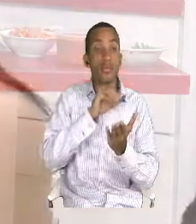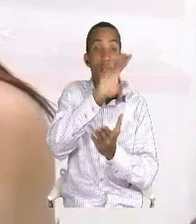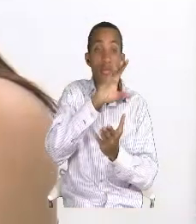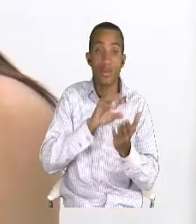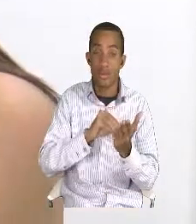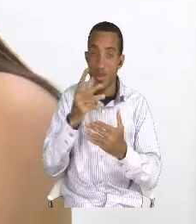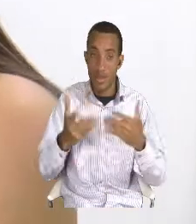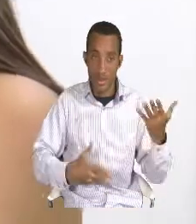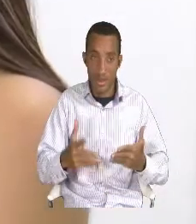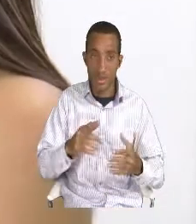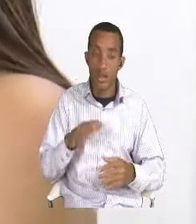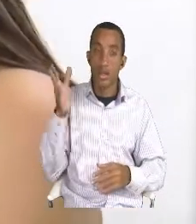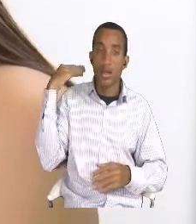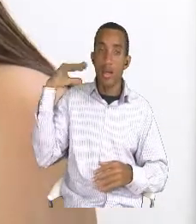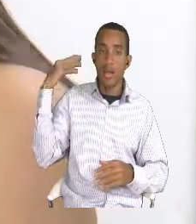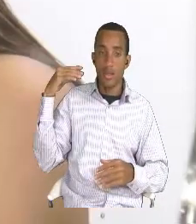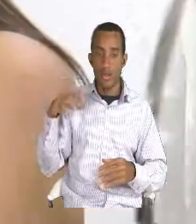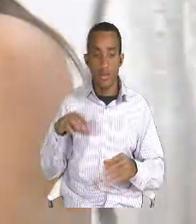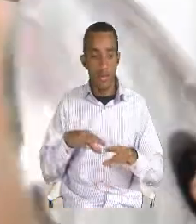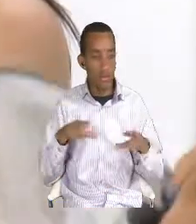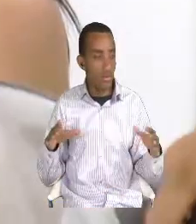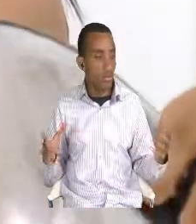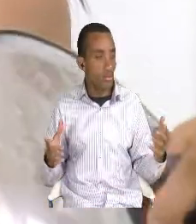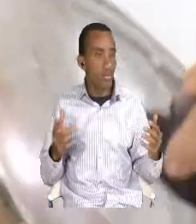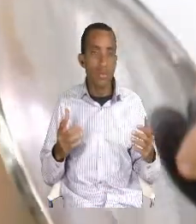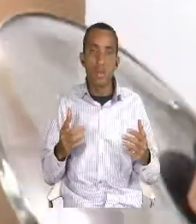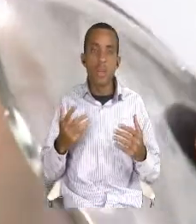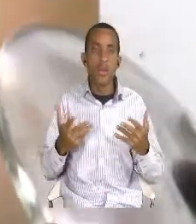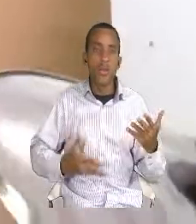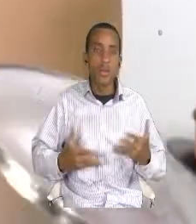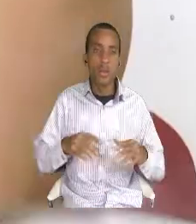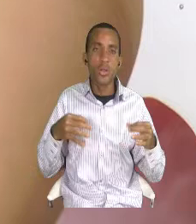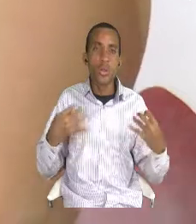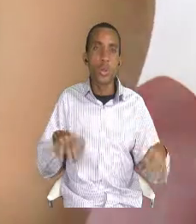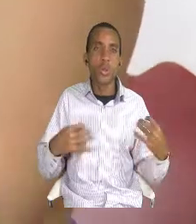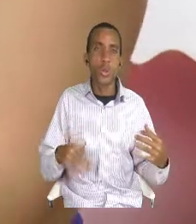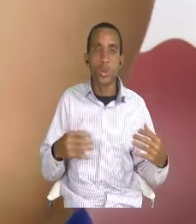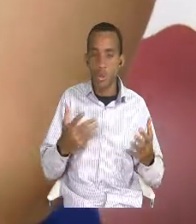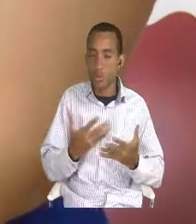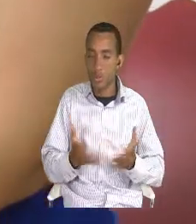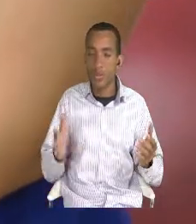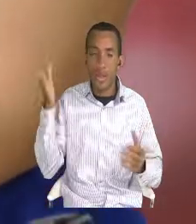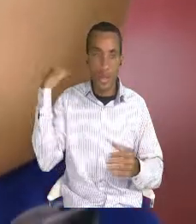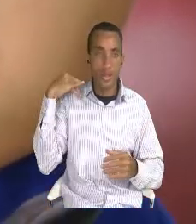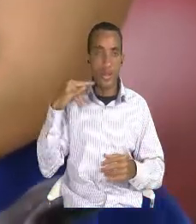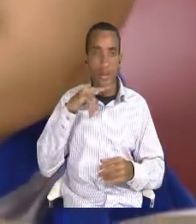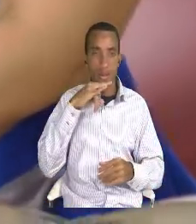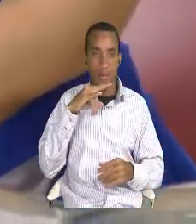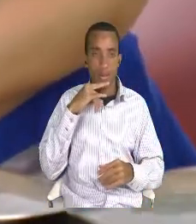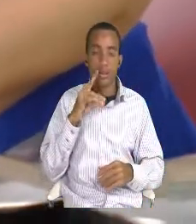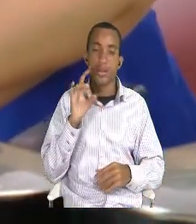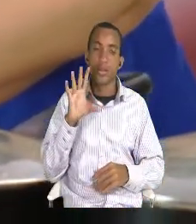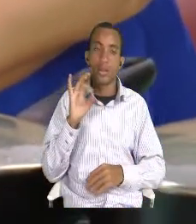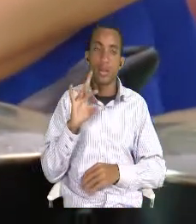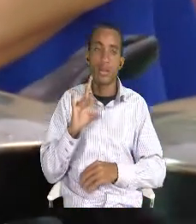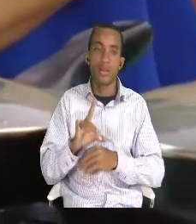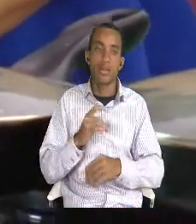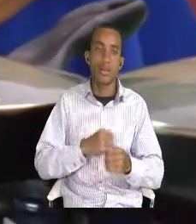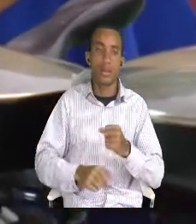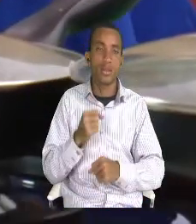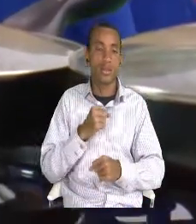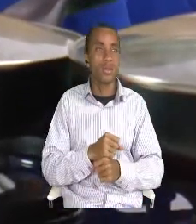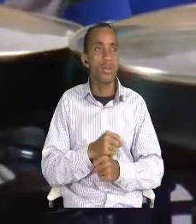un granero, uh-huh, al mostrador, que estaba ubicado en la plaza de Tocoroma. De ahí decidimos hace 15 años salirnos hacia las